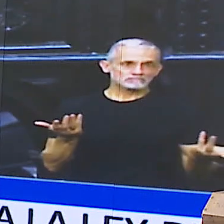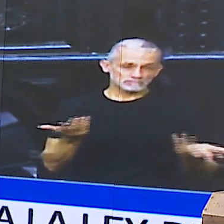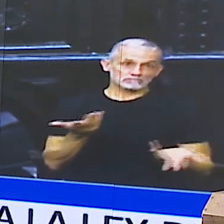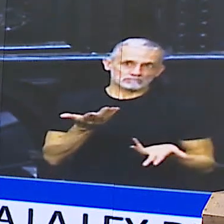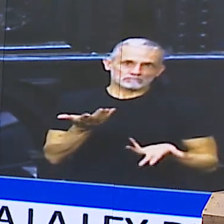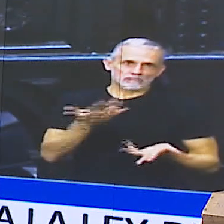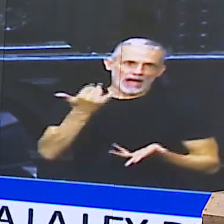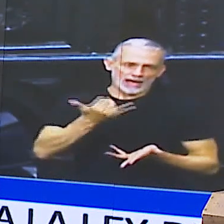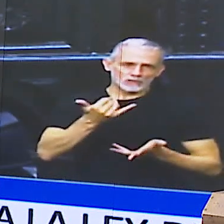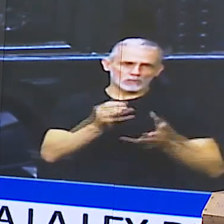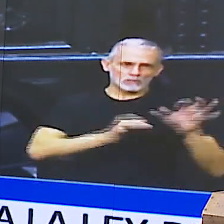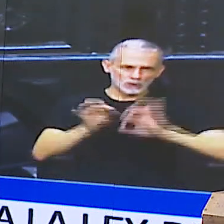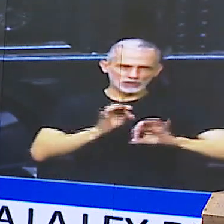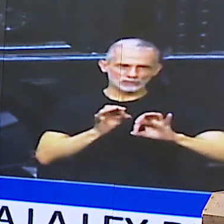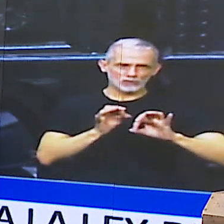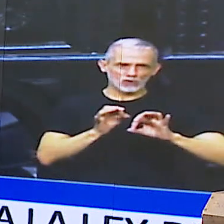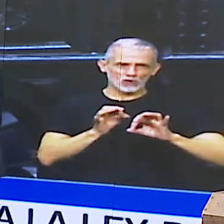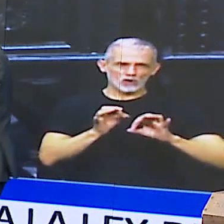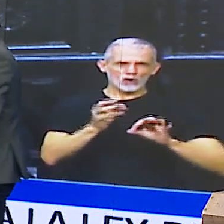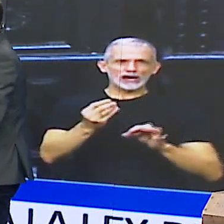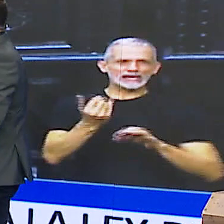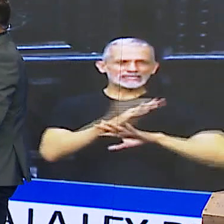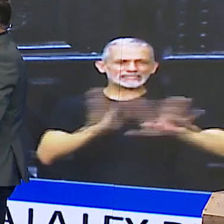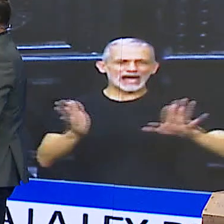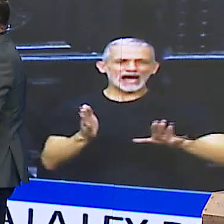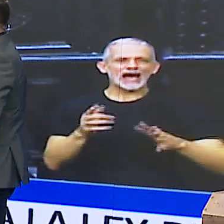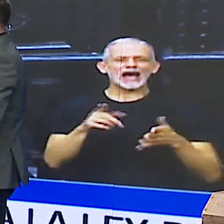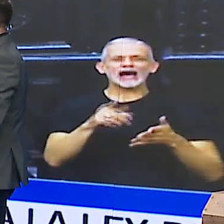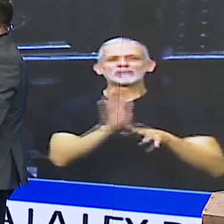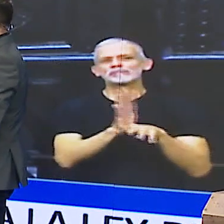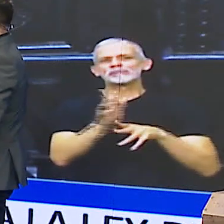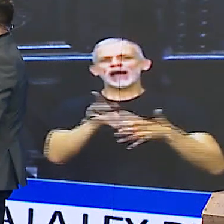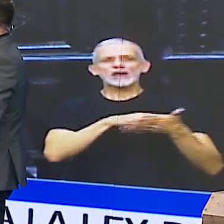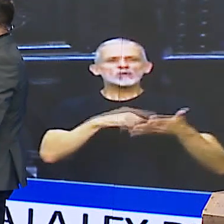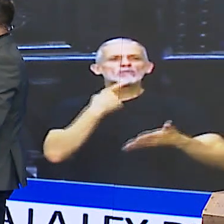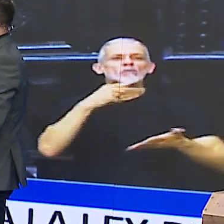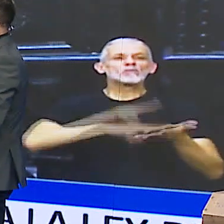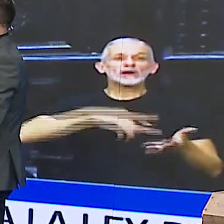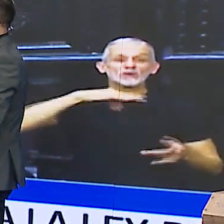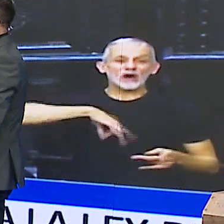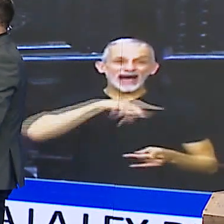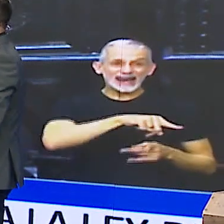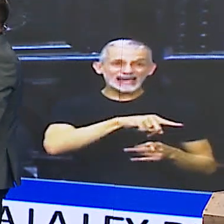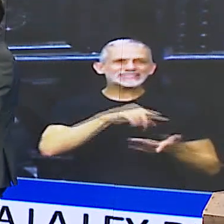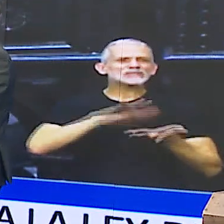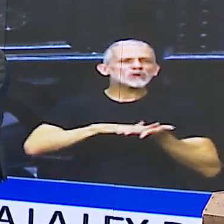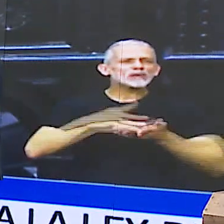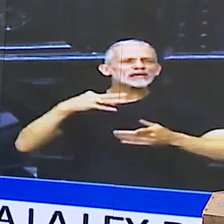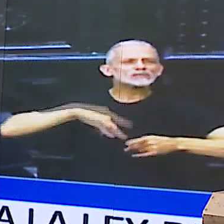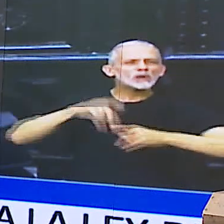esta imagen, por favor, aquí. Esta es la de Carlos Heller, no es la que precisamente estamos solicitando, sino que tiene que ver